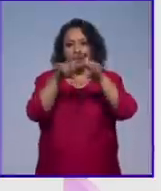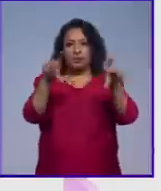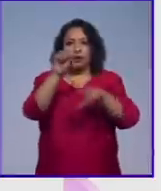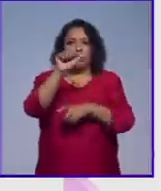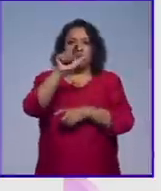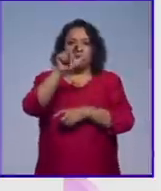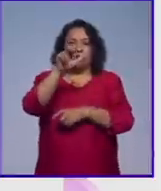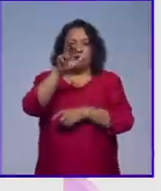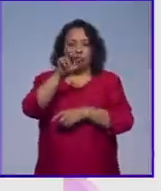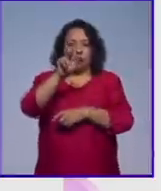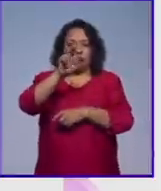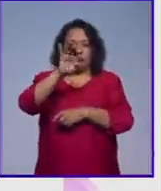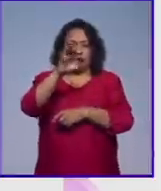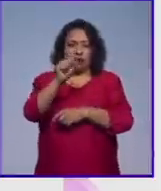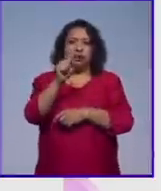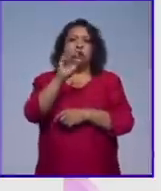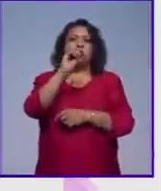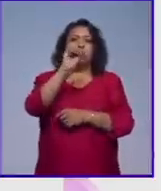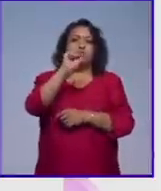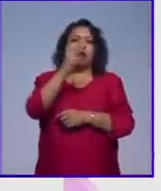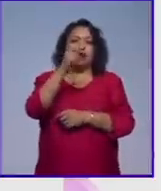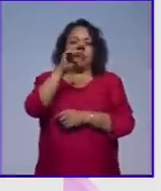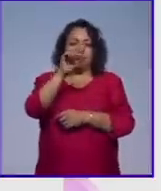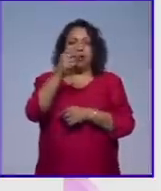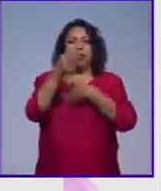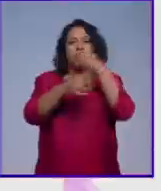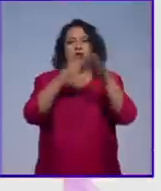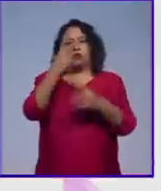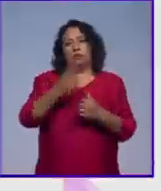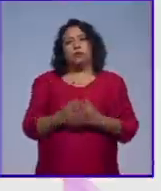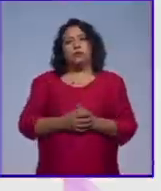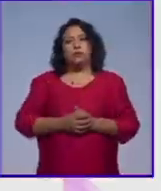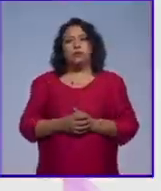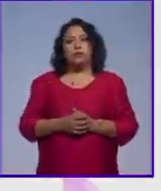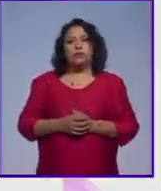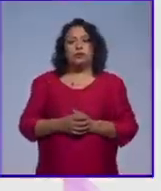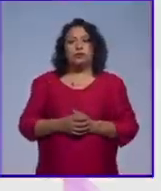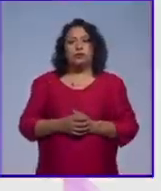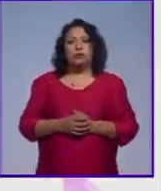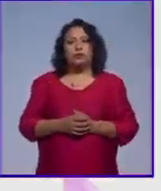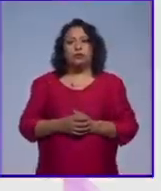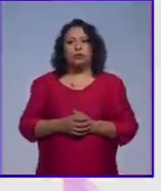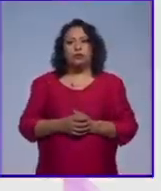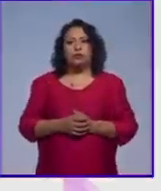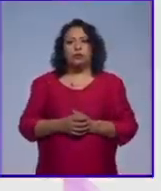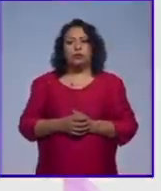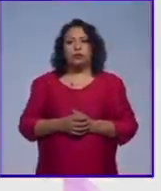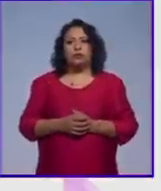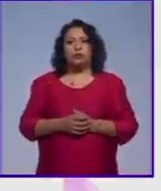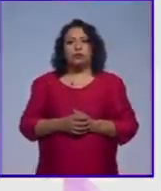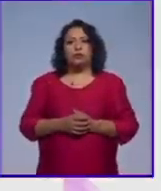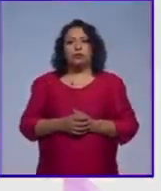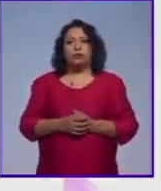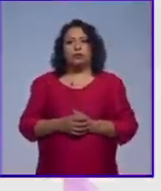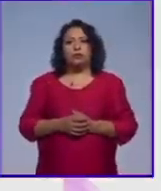texto de Salvador Perches Galván, Óscar Helguera, Noticias 22. ¿Qué es lo